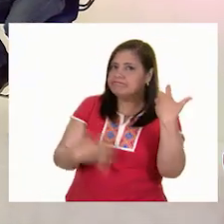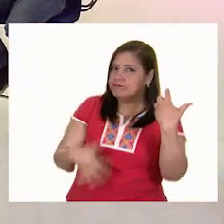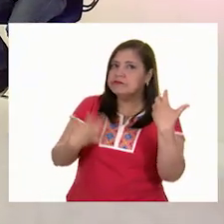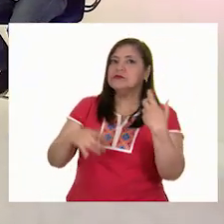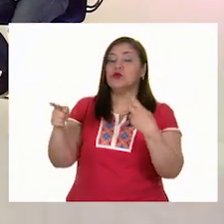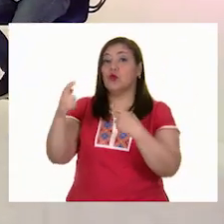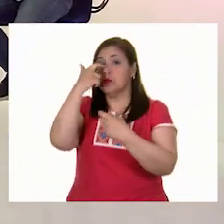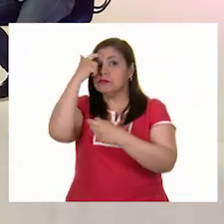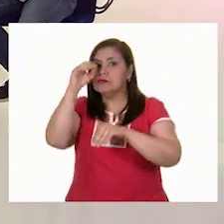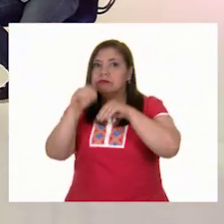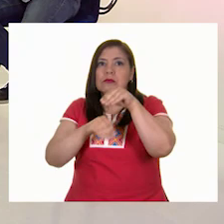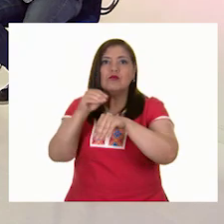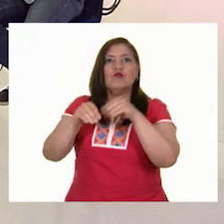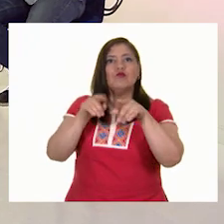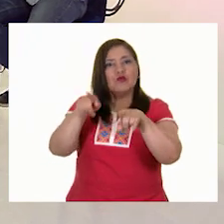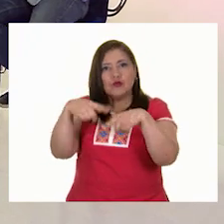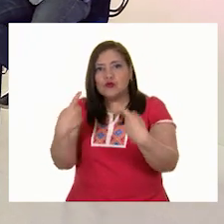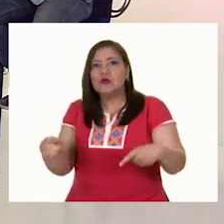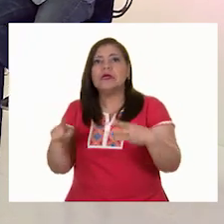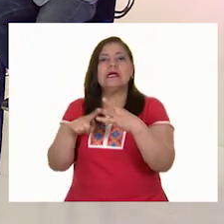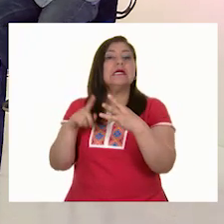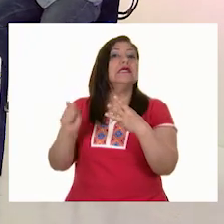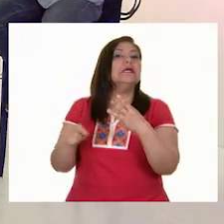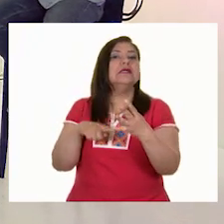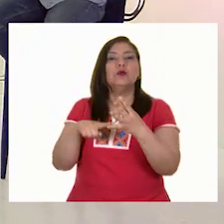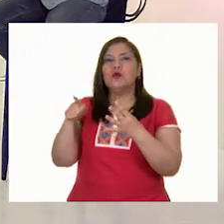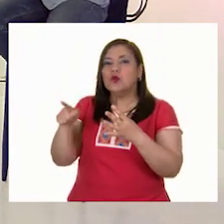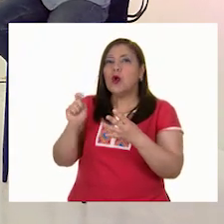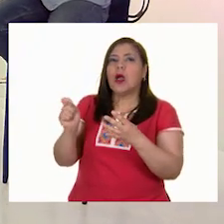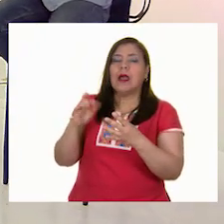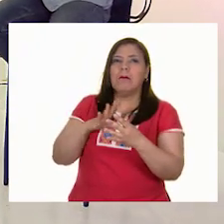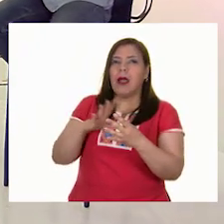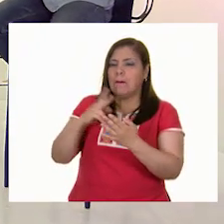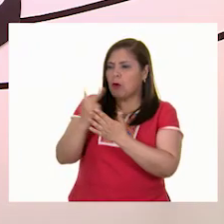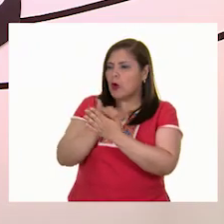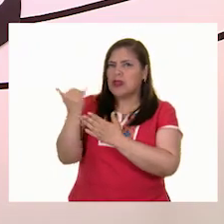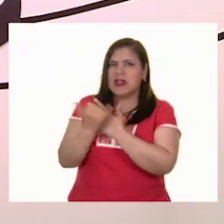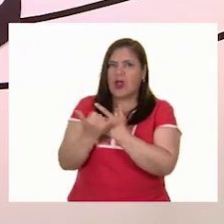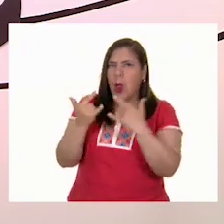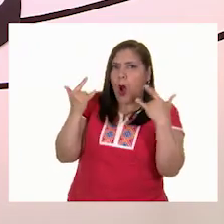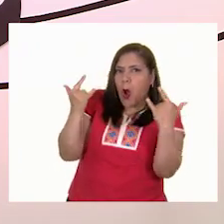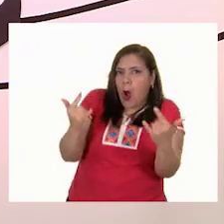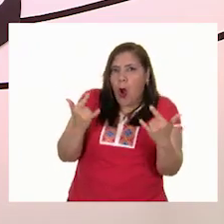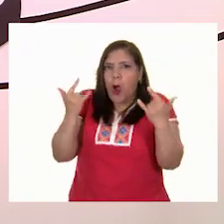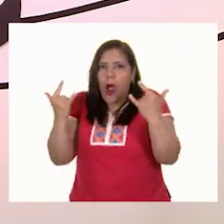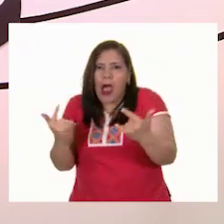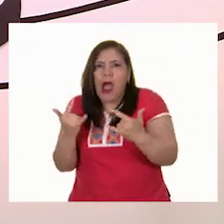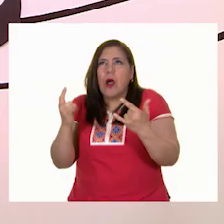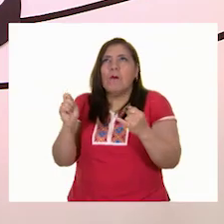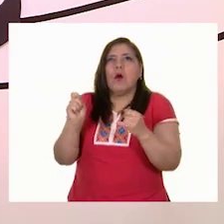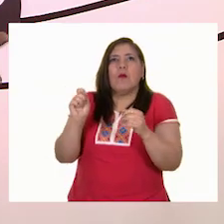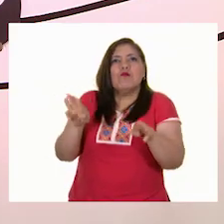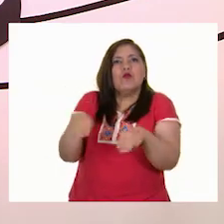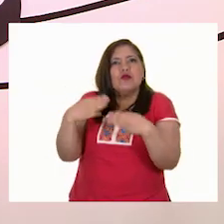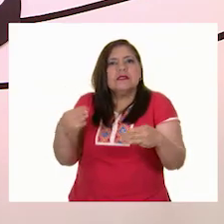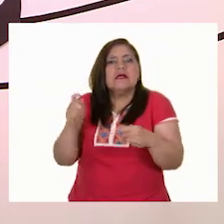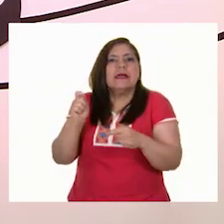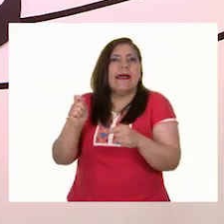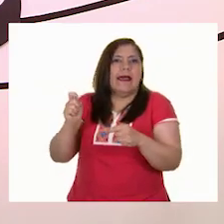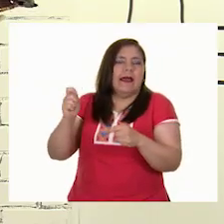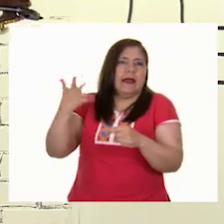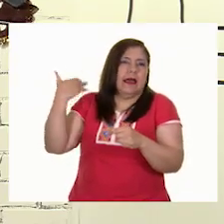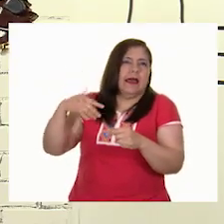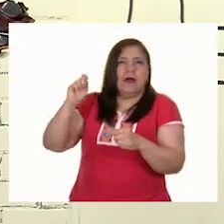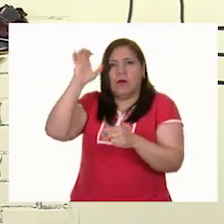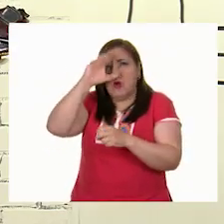eres compositora y tu proyecto es rockeando el folclore. Sí. ¿Eso cómo se